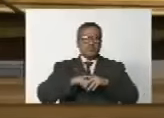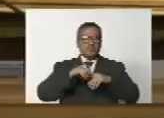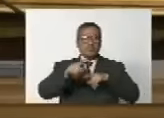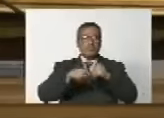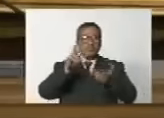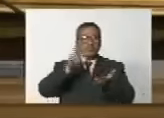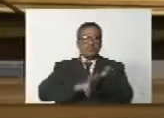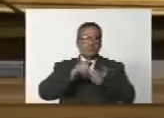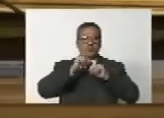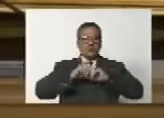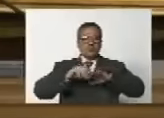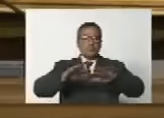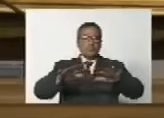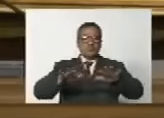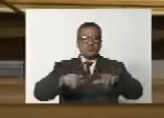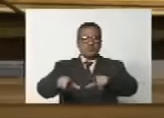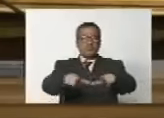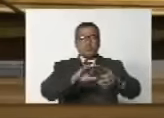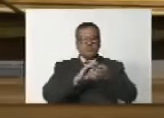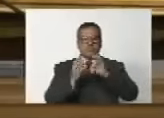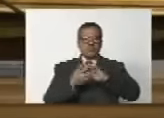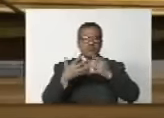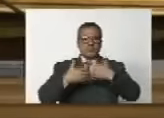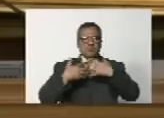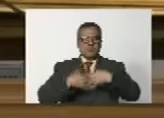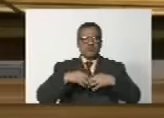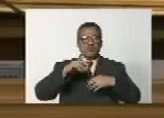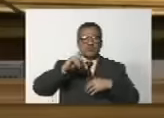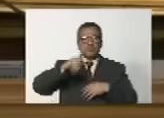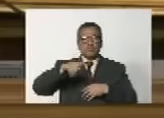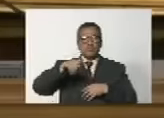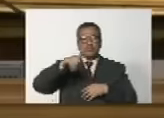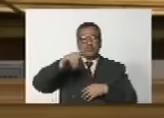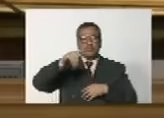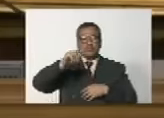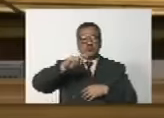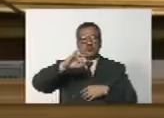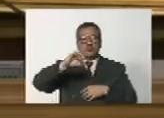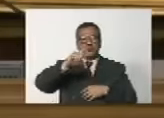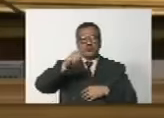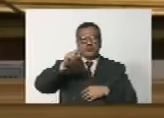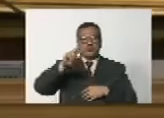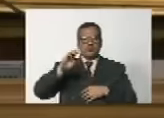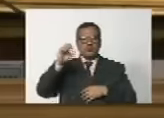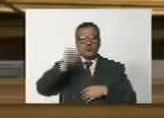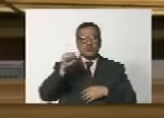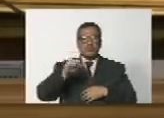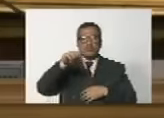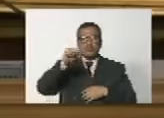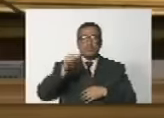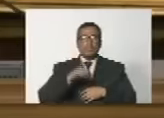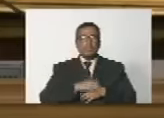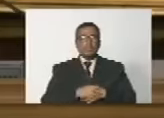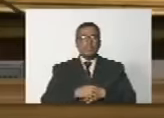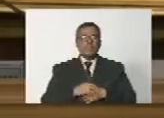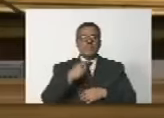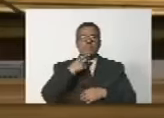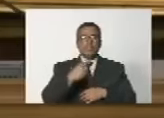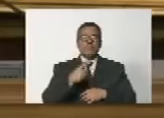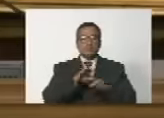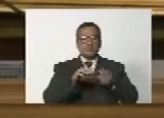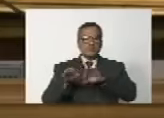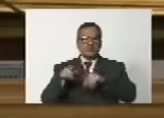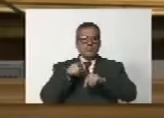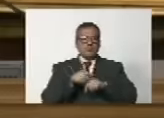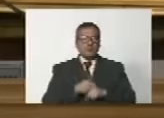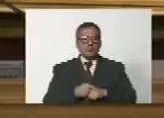Se declara aprobada la extensión del área geográfica de la empresa mixta Petro Quiriquire S.A. y le pedimos a la ciudadana